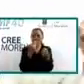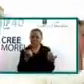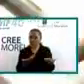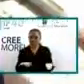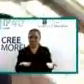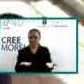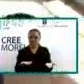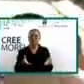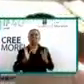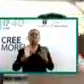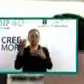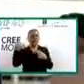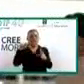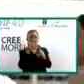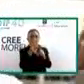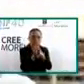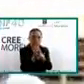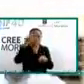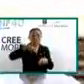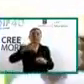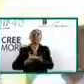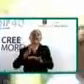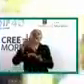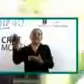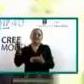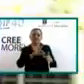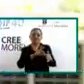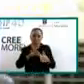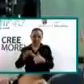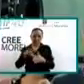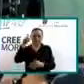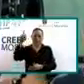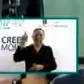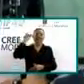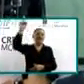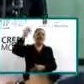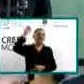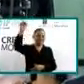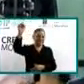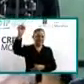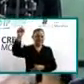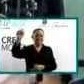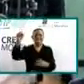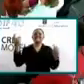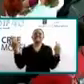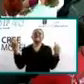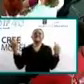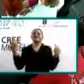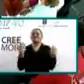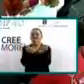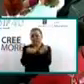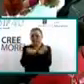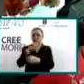Habíamos logrado, y aquí agradezco la presencia de la dirigente, de Gaby Bañón, la dirigente de las maestras y maestros del Estado, la secretaria